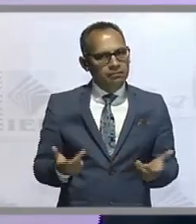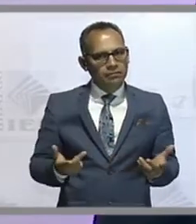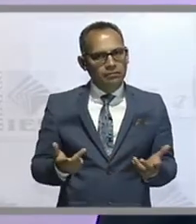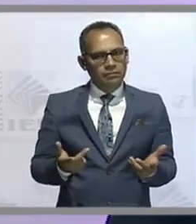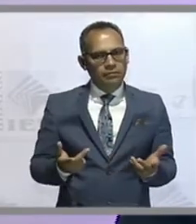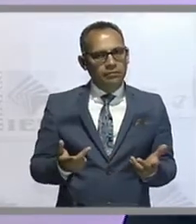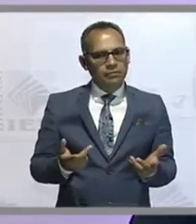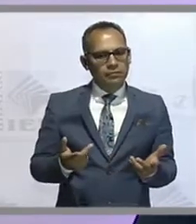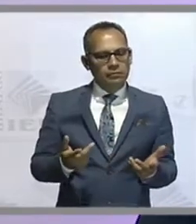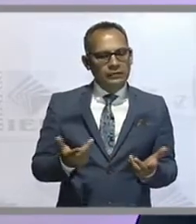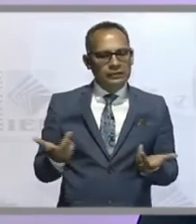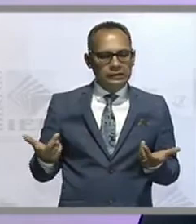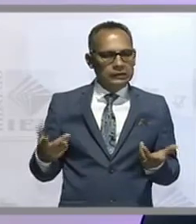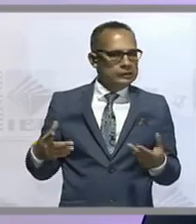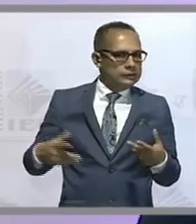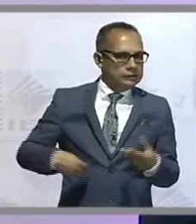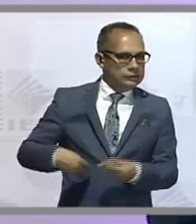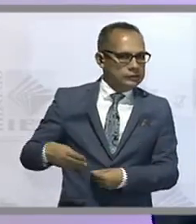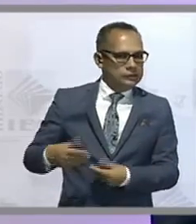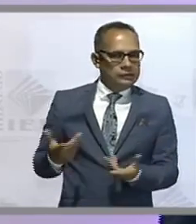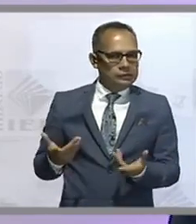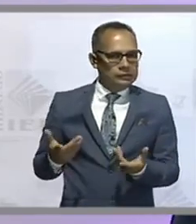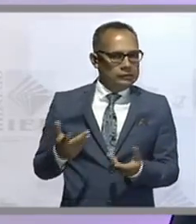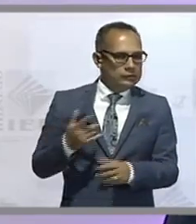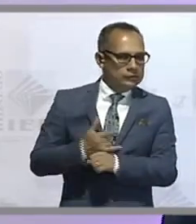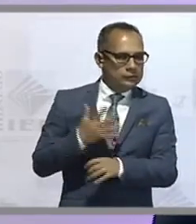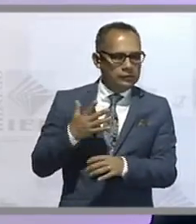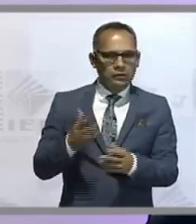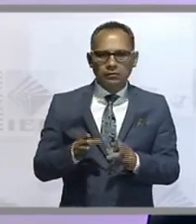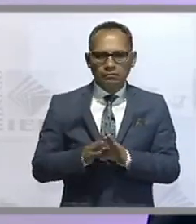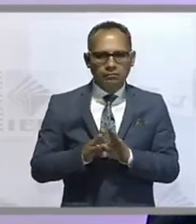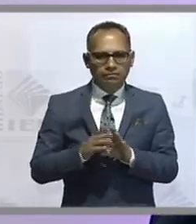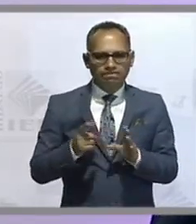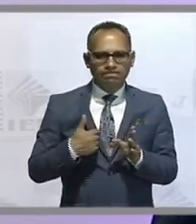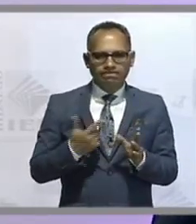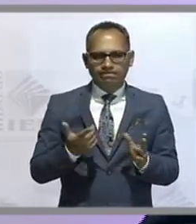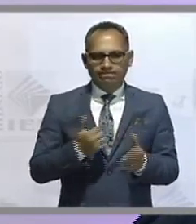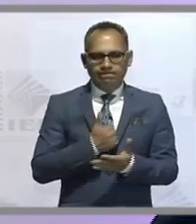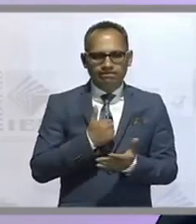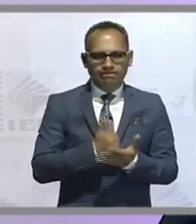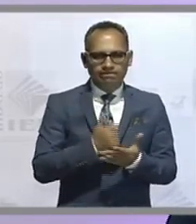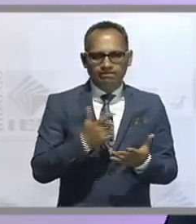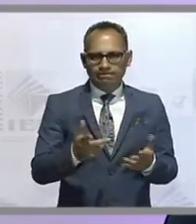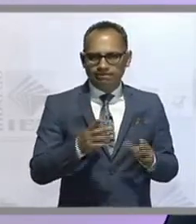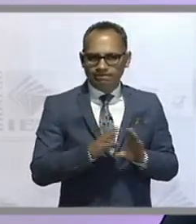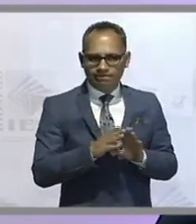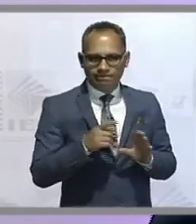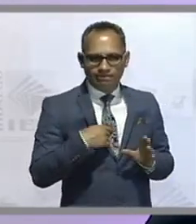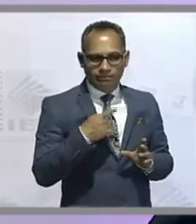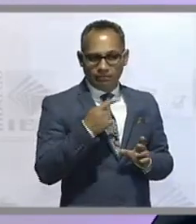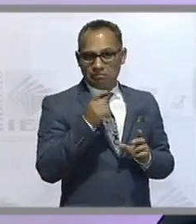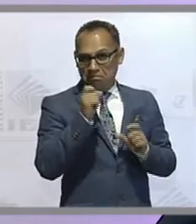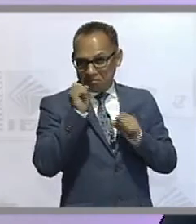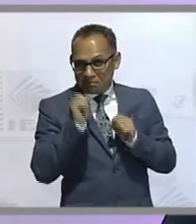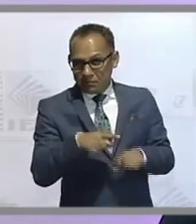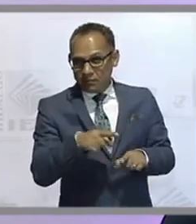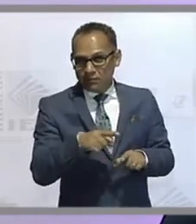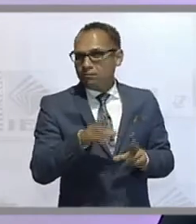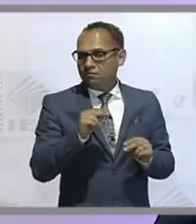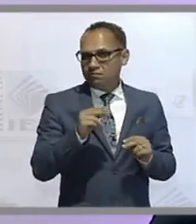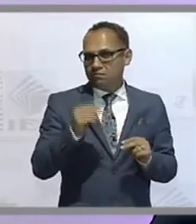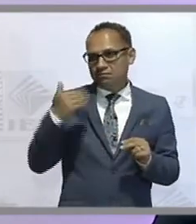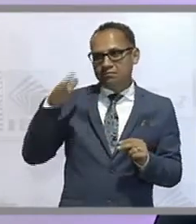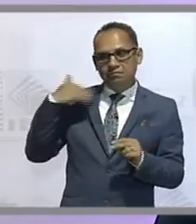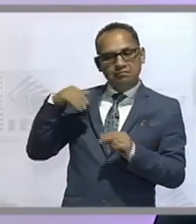incómoda que incómoda y lo dice la ciudadanía no es por ustedes es por los que ya pasaron es por los que ya están